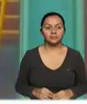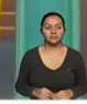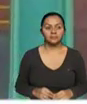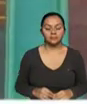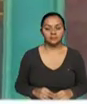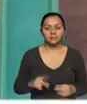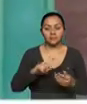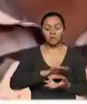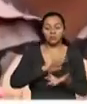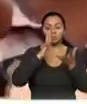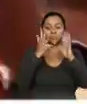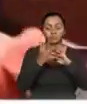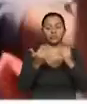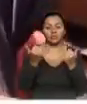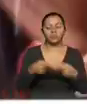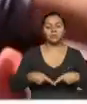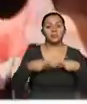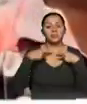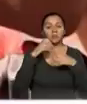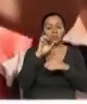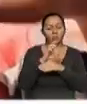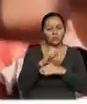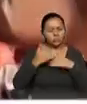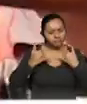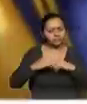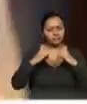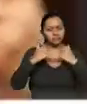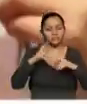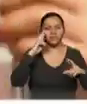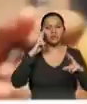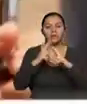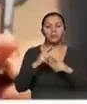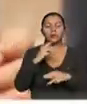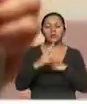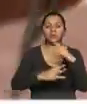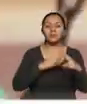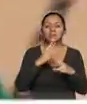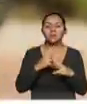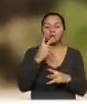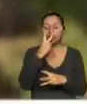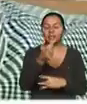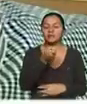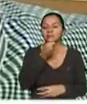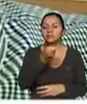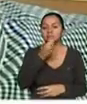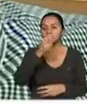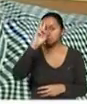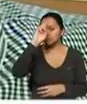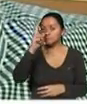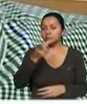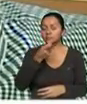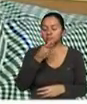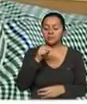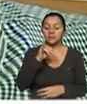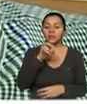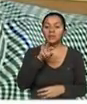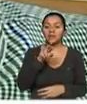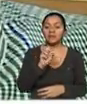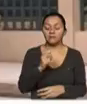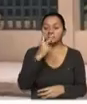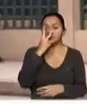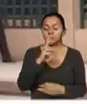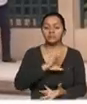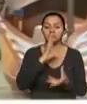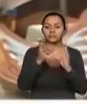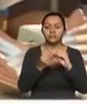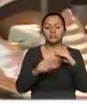La transformación que vive el Ecuador sigue siendo reconocida en el mundo. El periodista dominicano Ricardo Nieves se refirió a este